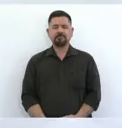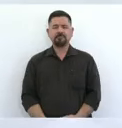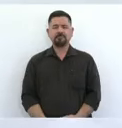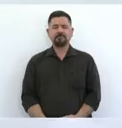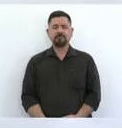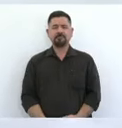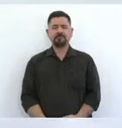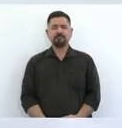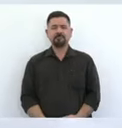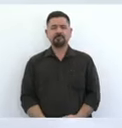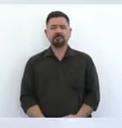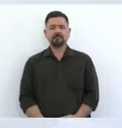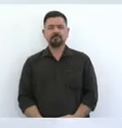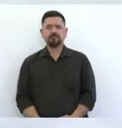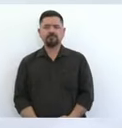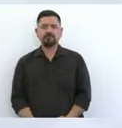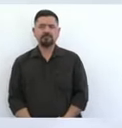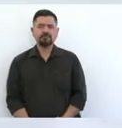De los